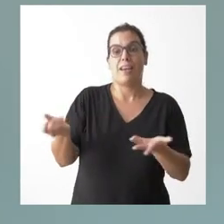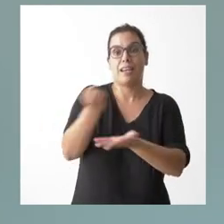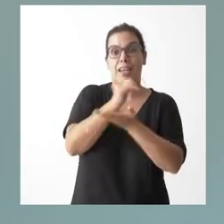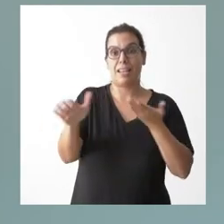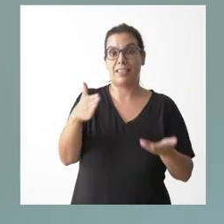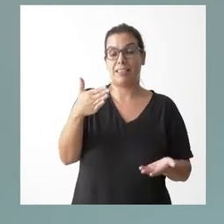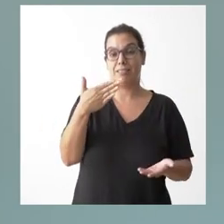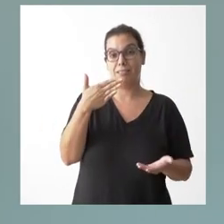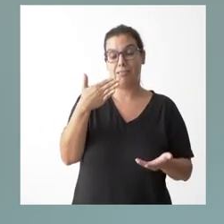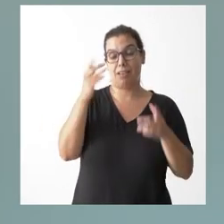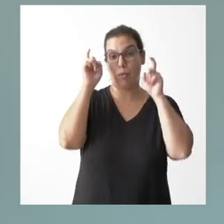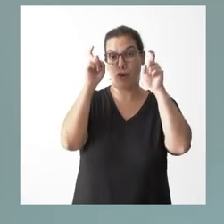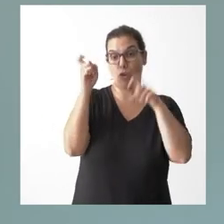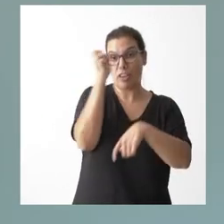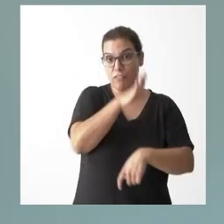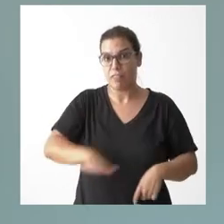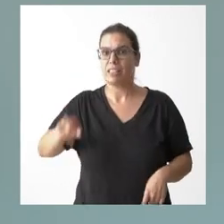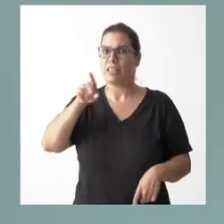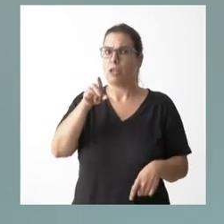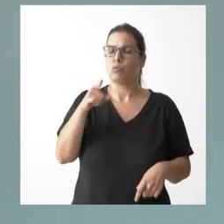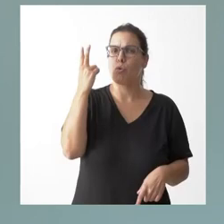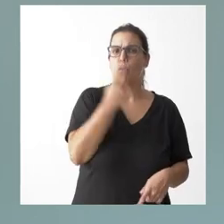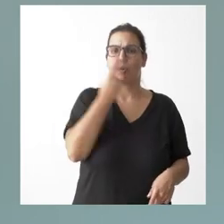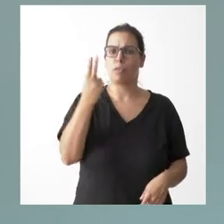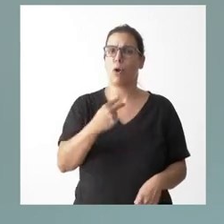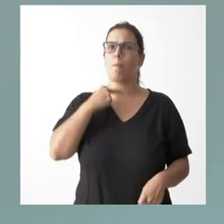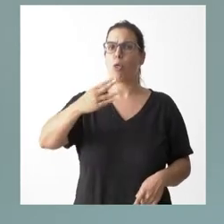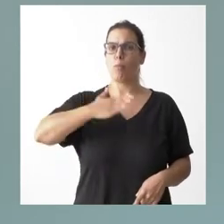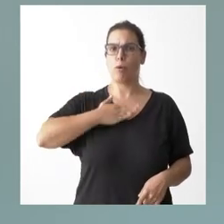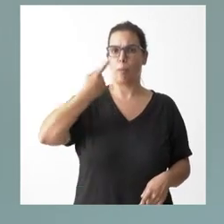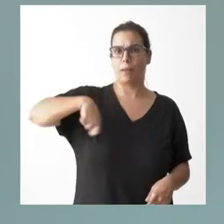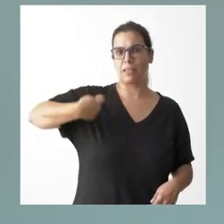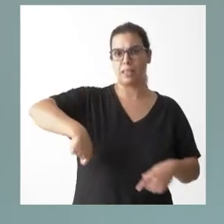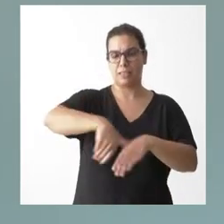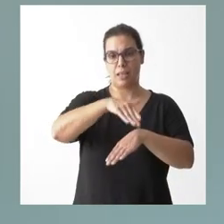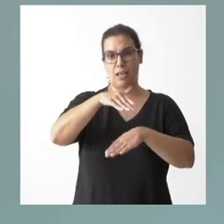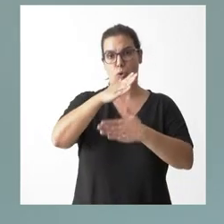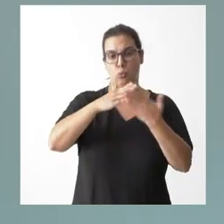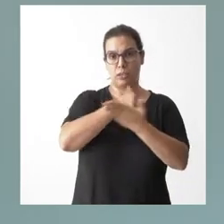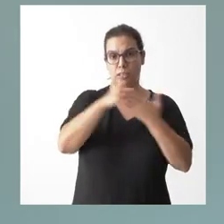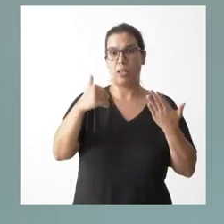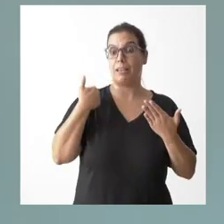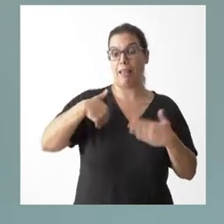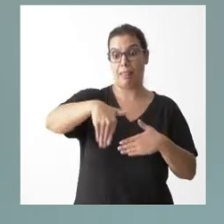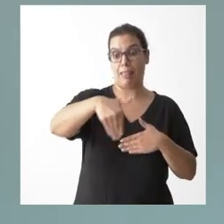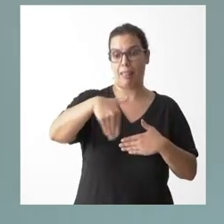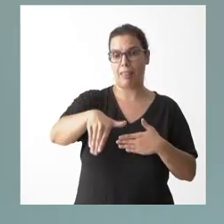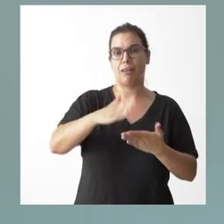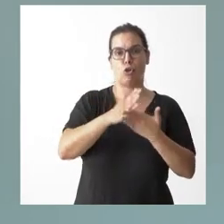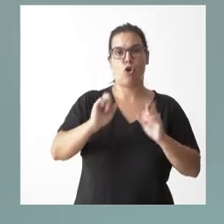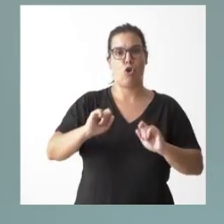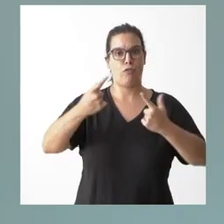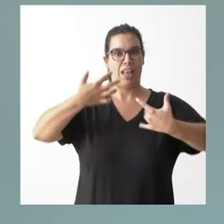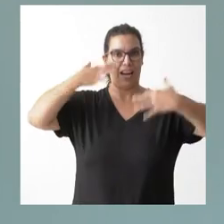infantil es un ambicioso compromiso, en este caso del presidente de la Junta, que asumió y que ya se va a materializar durante este curso. Va a ser ya